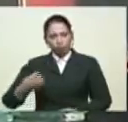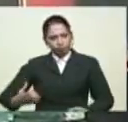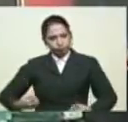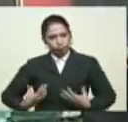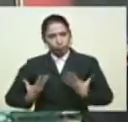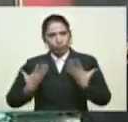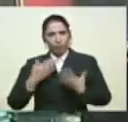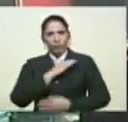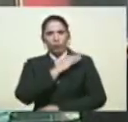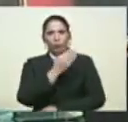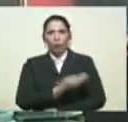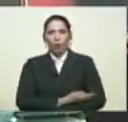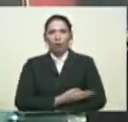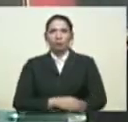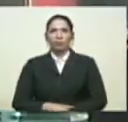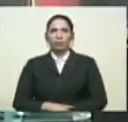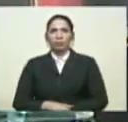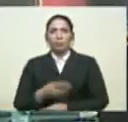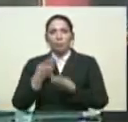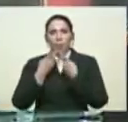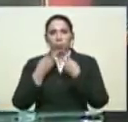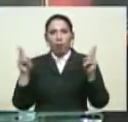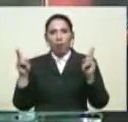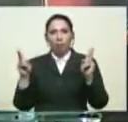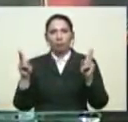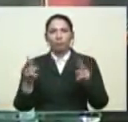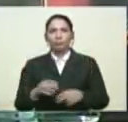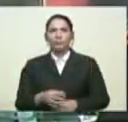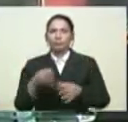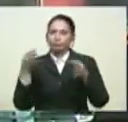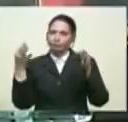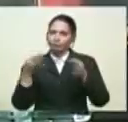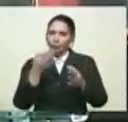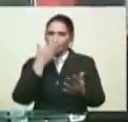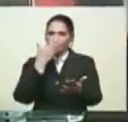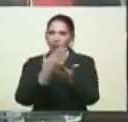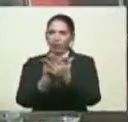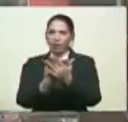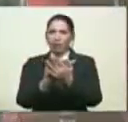Hoy les envío un mensaje a todos los sectores y lo ratifico aquí frente a Bolívar.